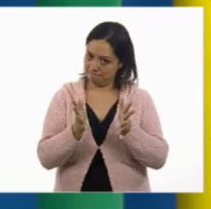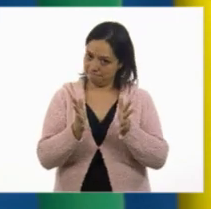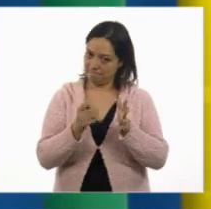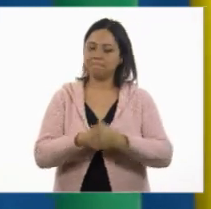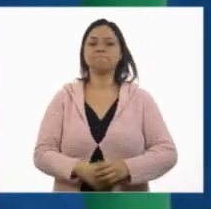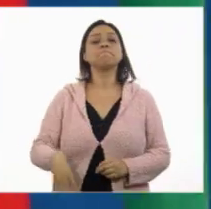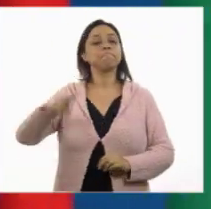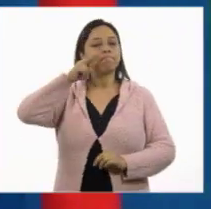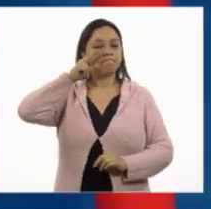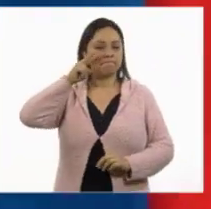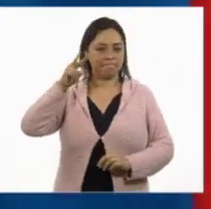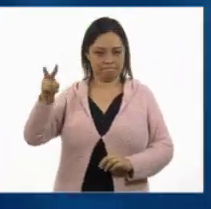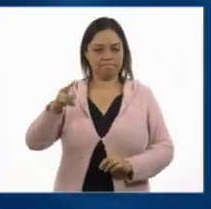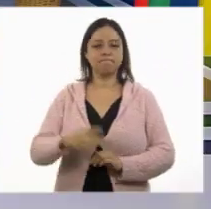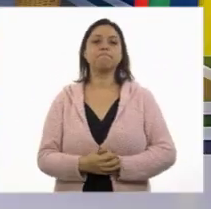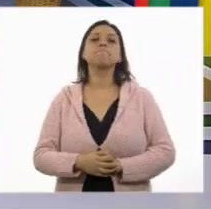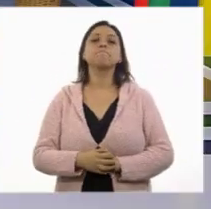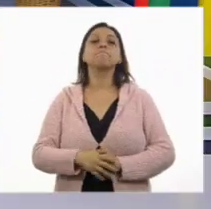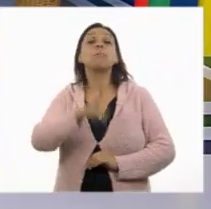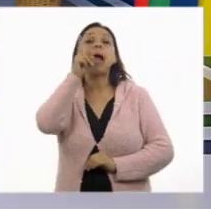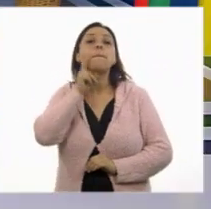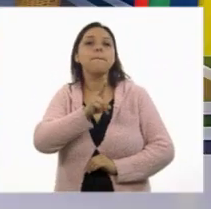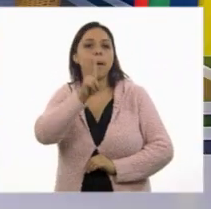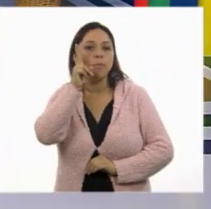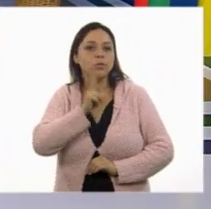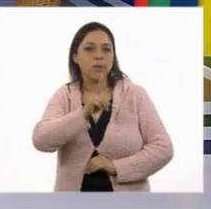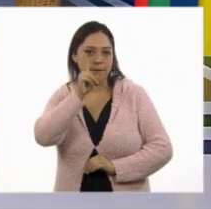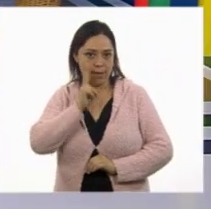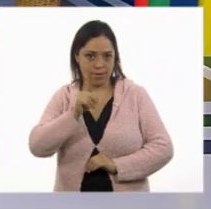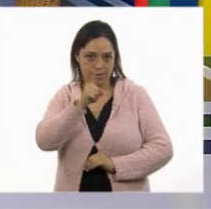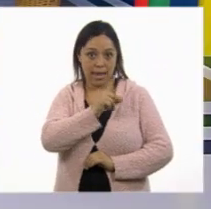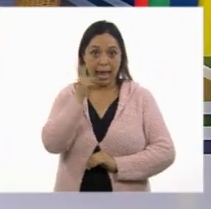Mira, Aníbal, vamos a comprobar los triángulos. Este es un triángulo